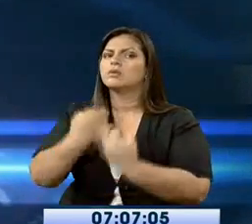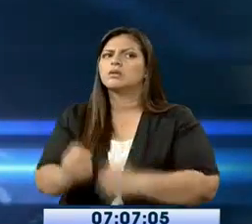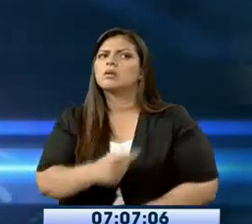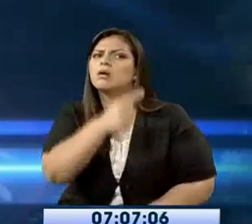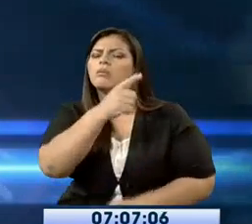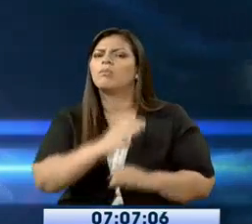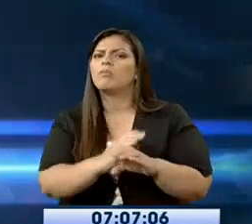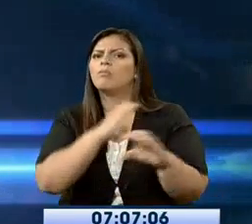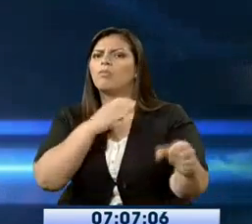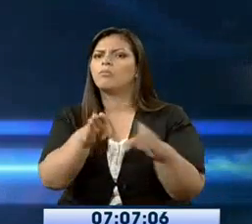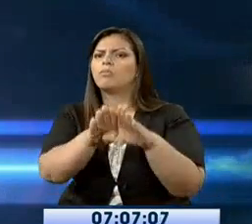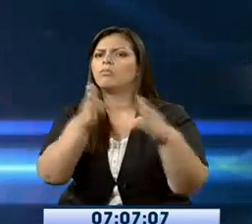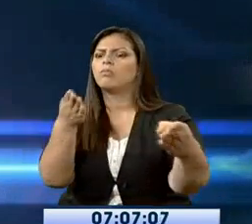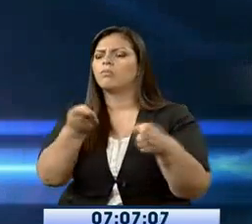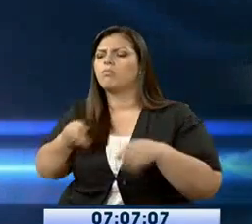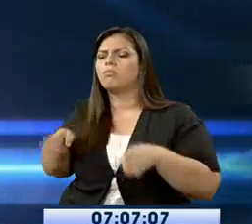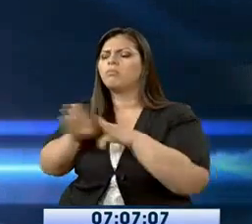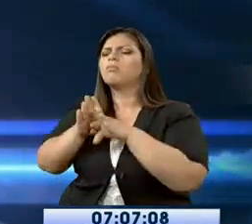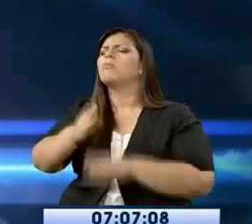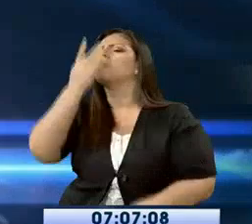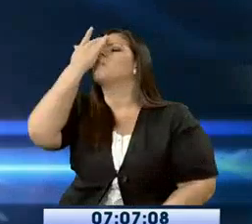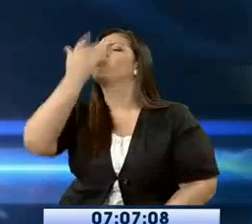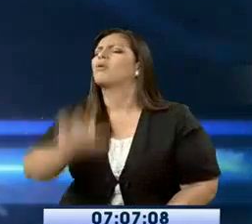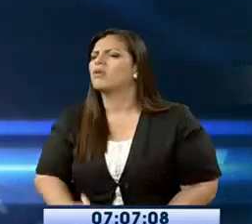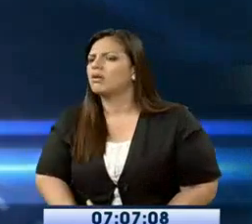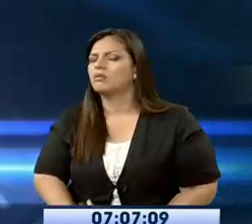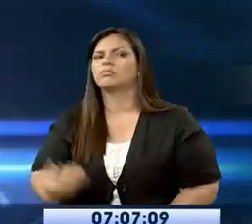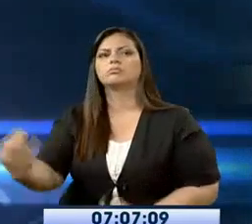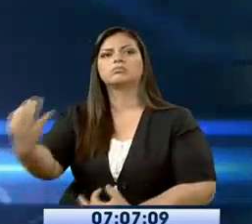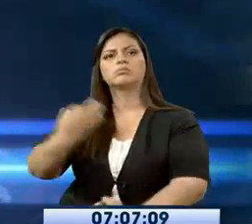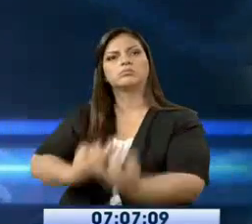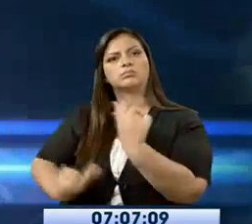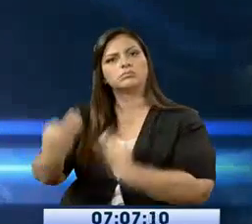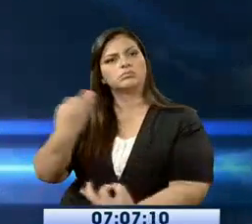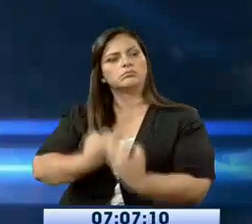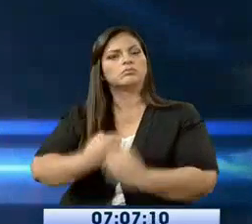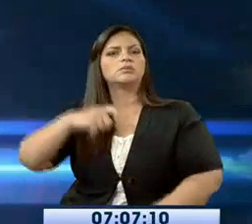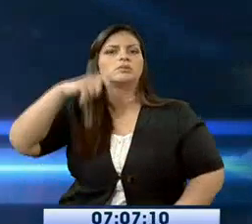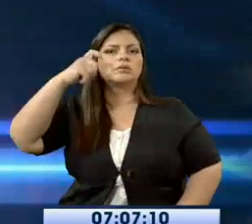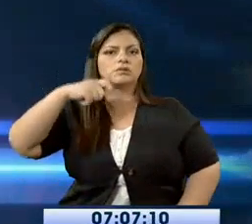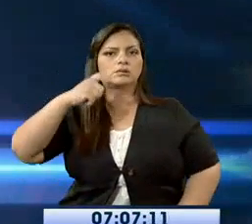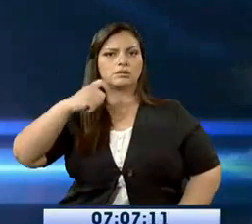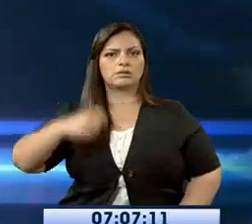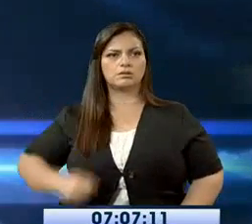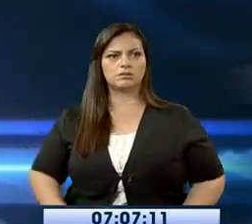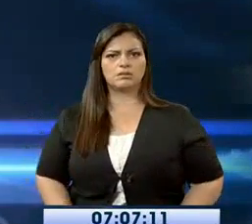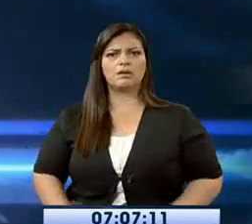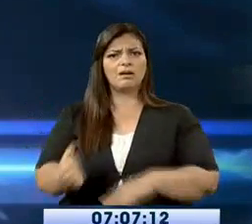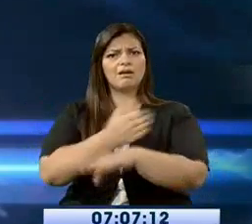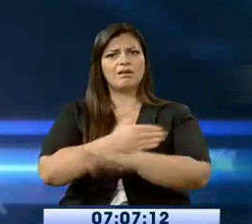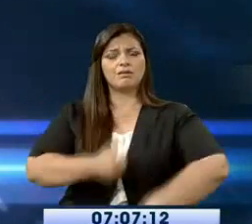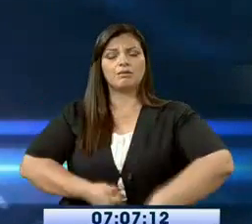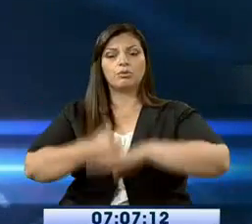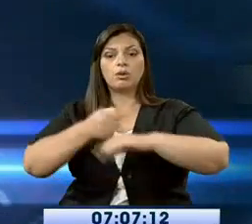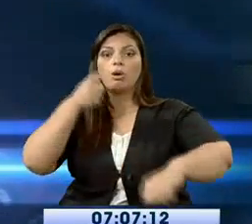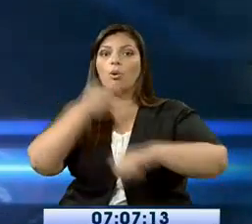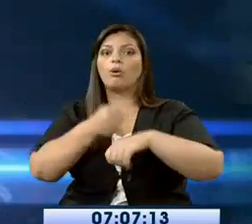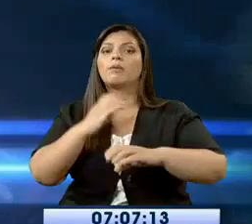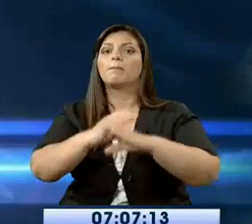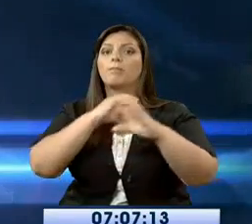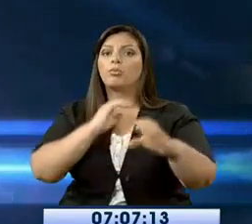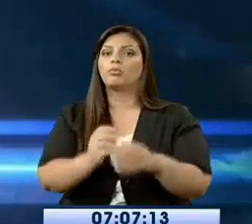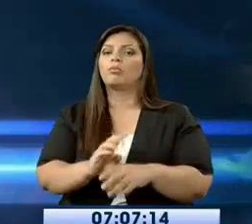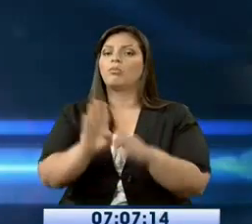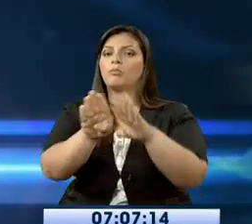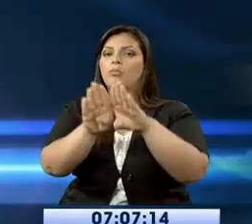supuestamente para dar facilidad, seguridad, para evacuar garantías, el bus, para justamente no molestar, porque usted va atrás. Resulta que cuando usted